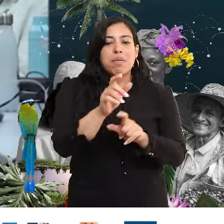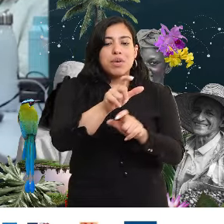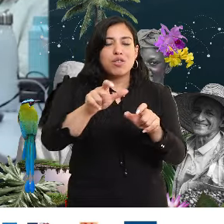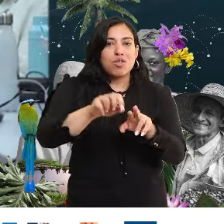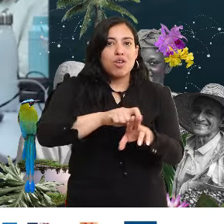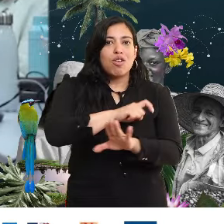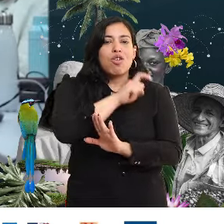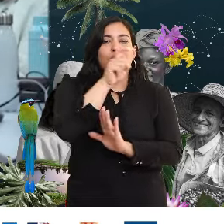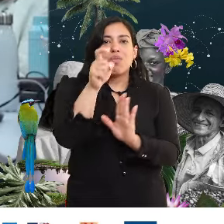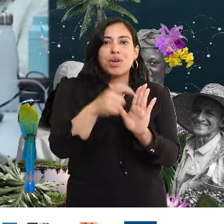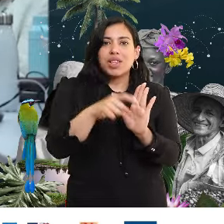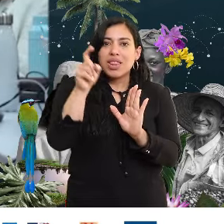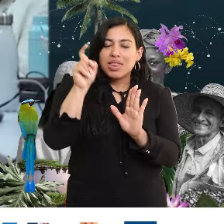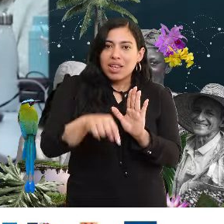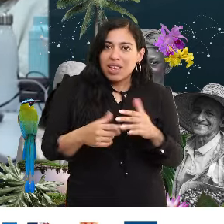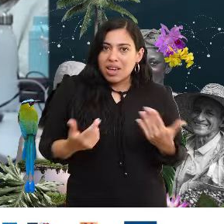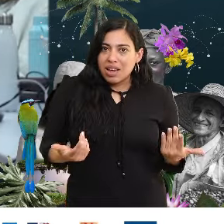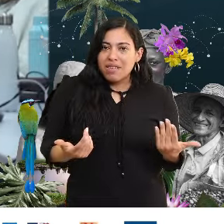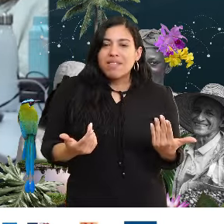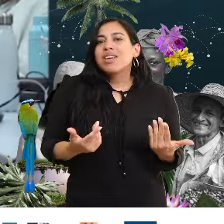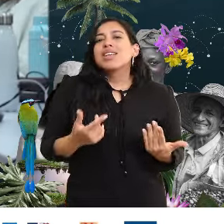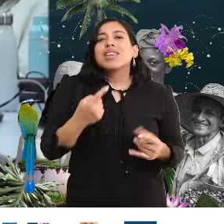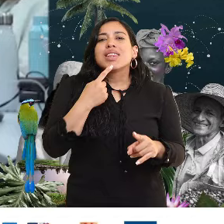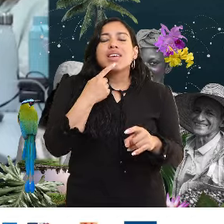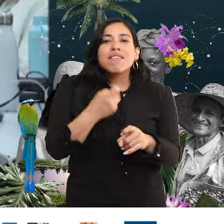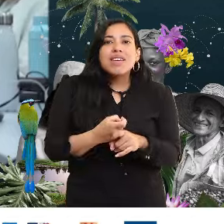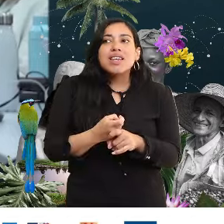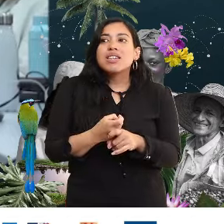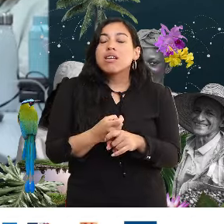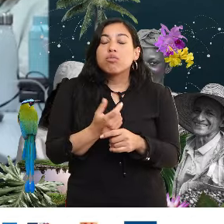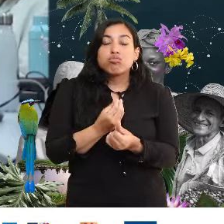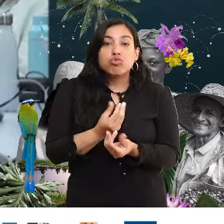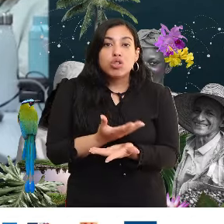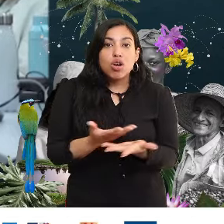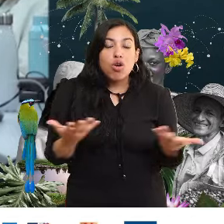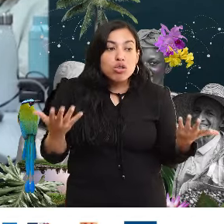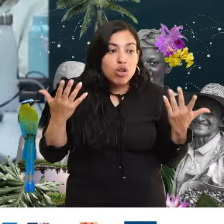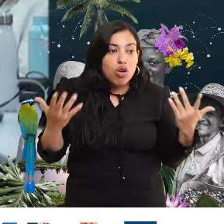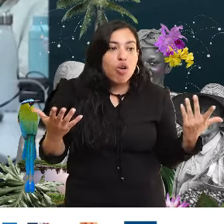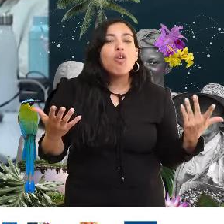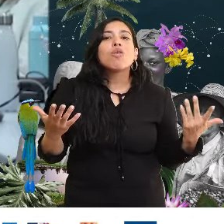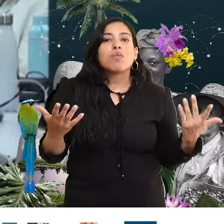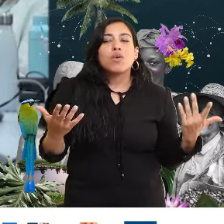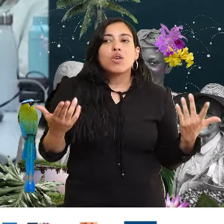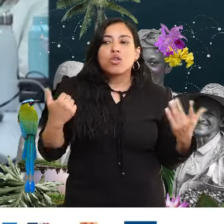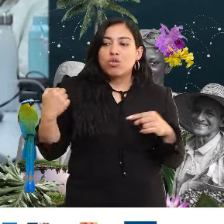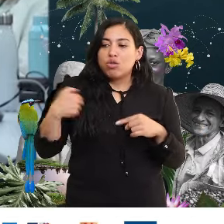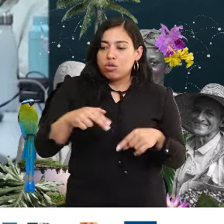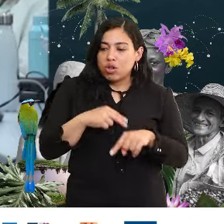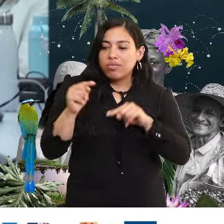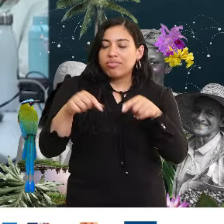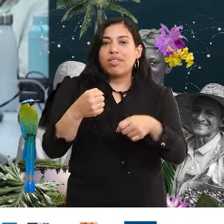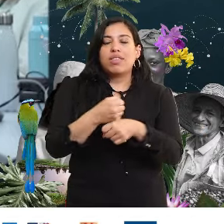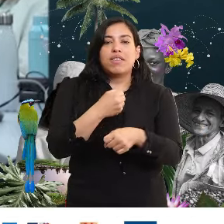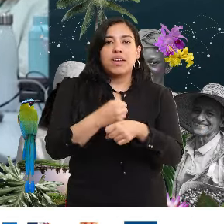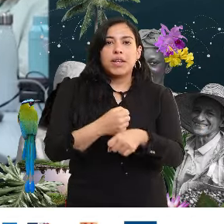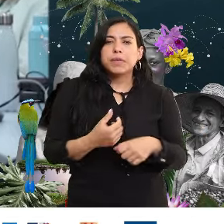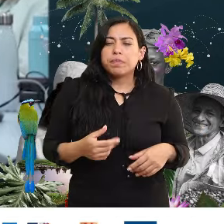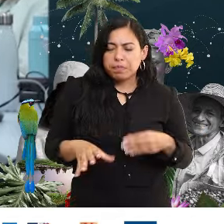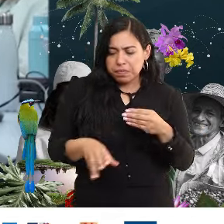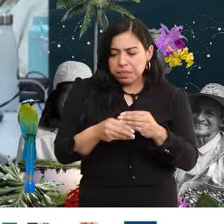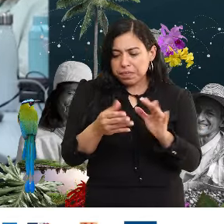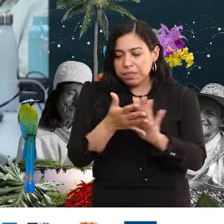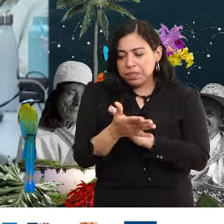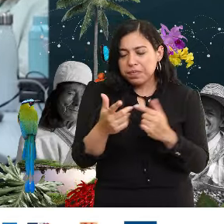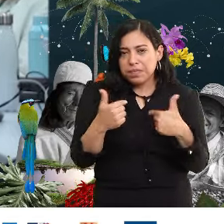sea que es la confluencia, la complejidad de todos estos elementos a través de los cuales venimos trabajando. Y quiero decirle